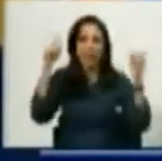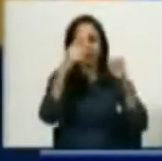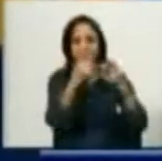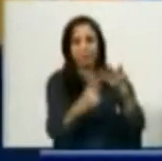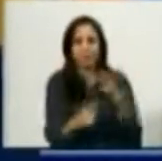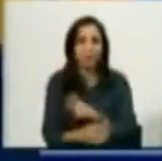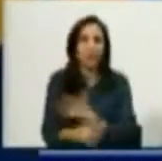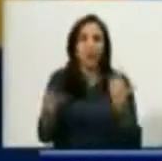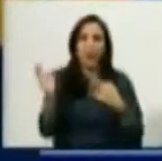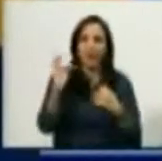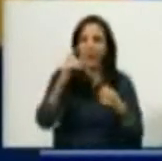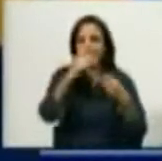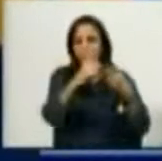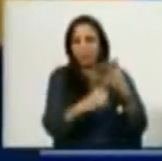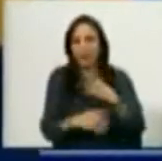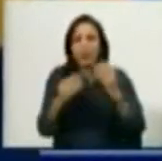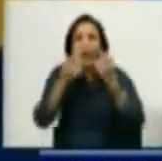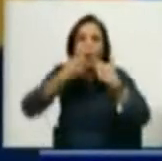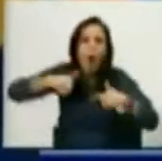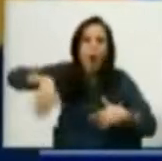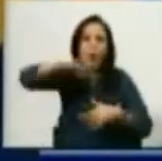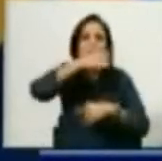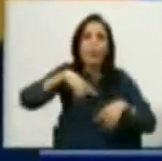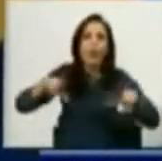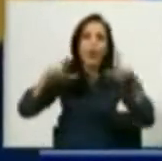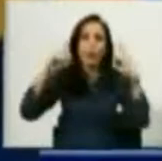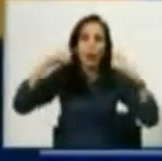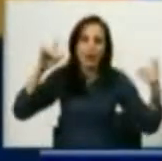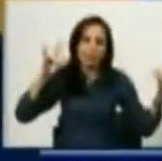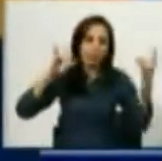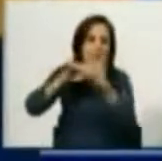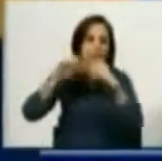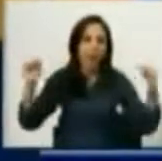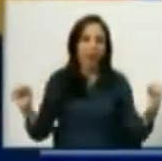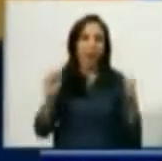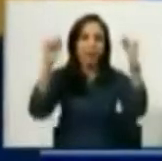los Caracas Caracas y más allá